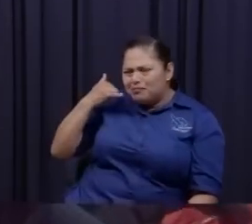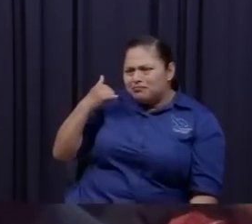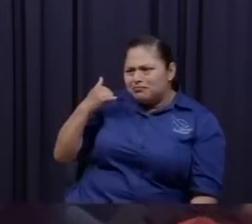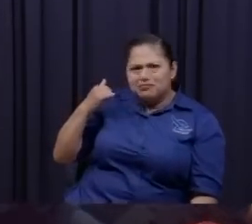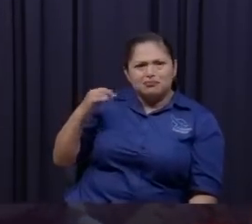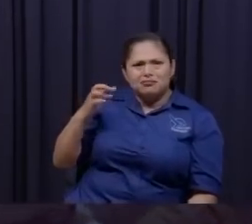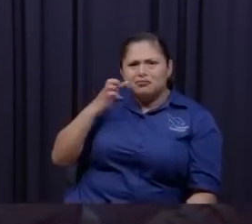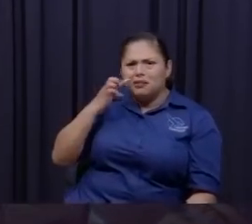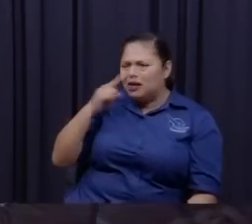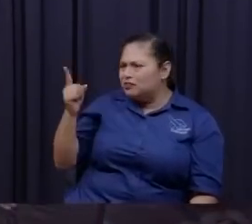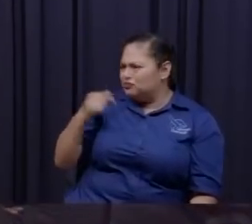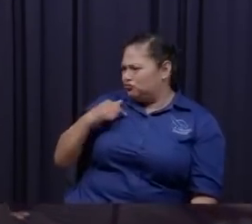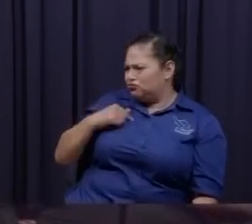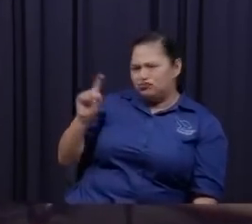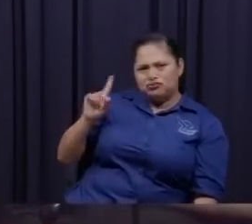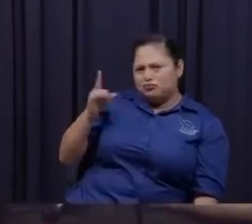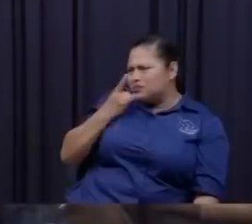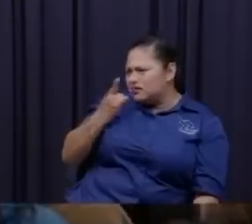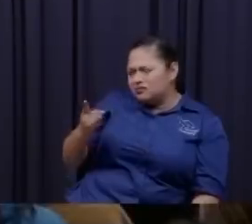no tengo nada que perdonarlo.